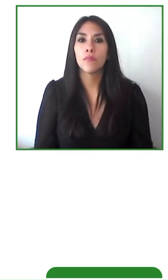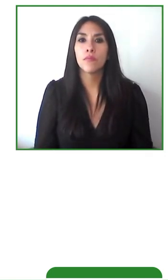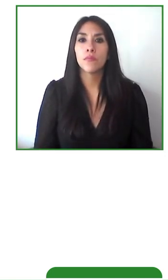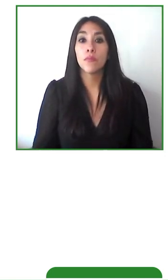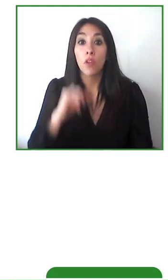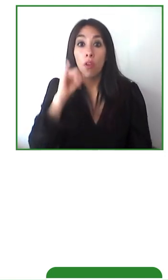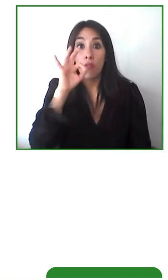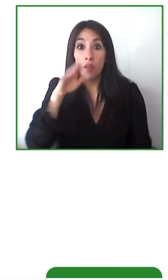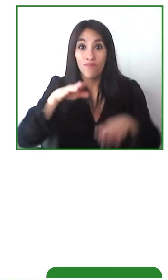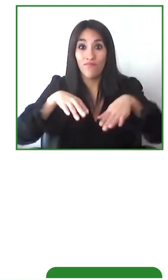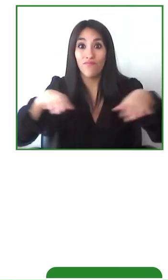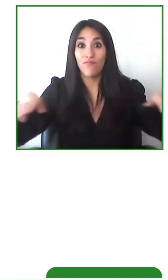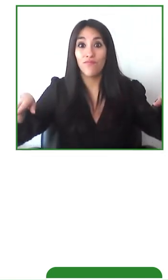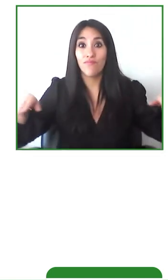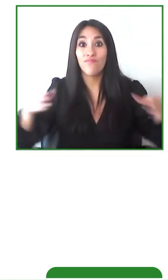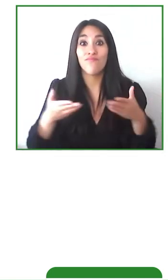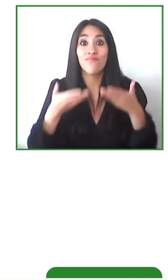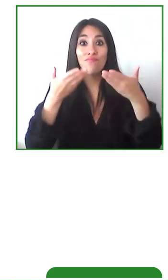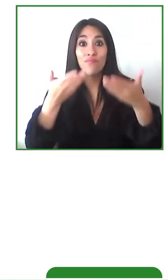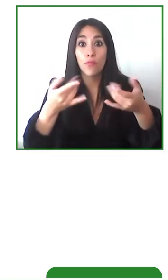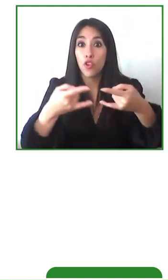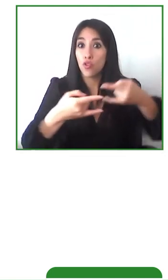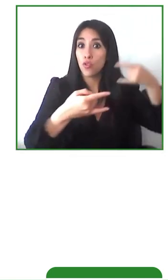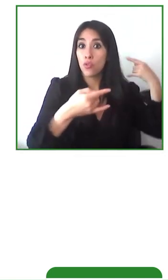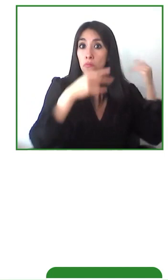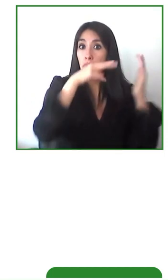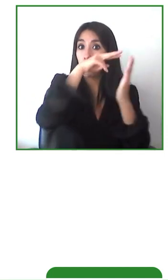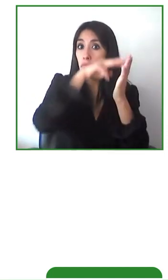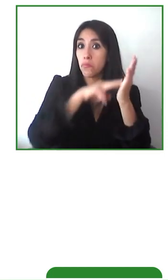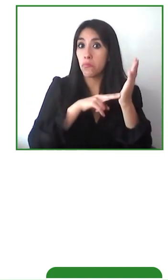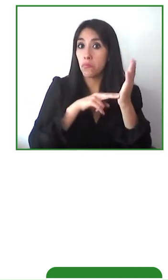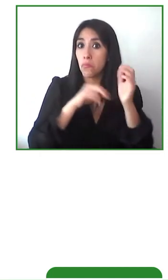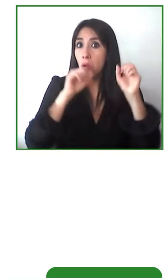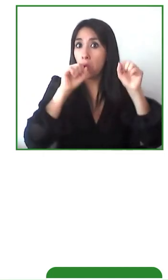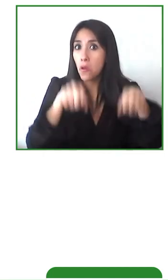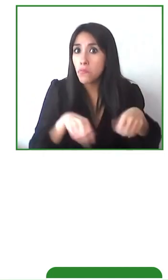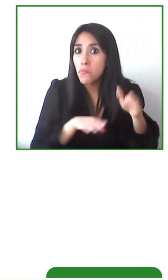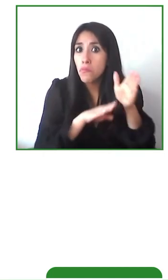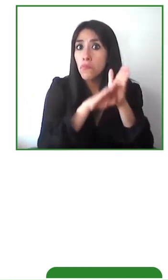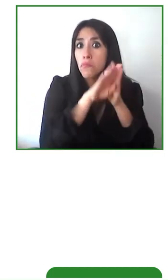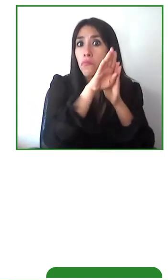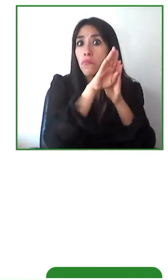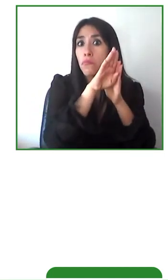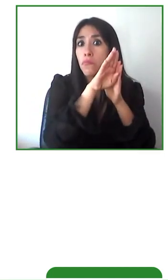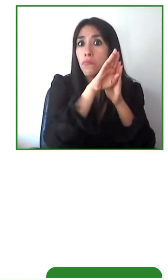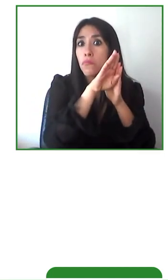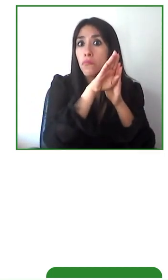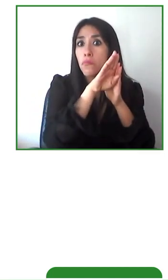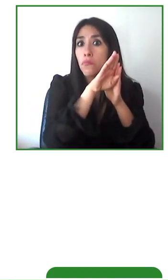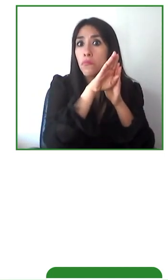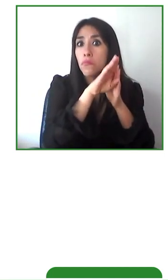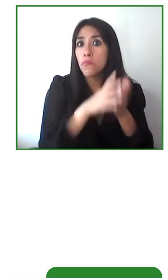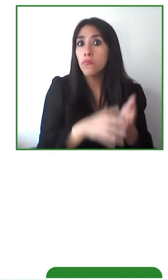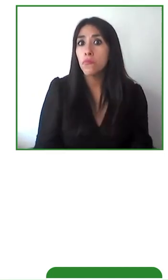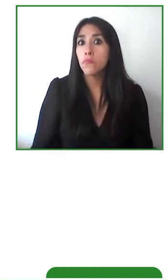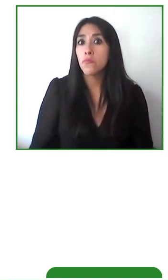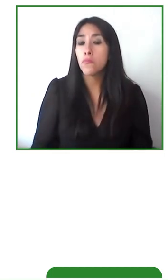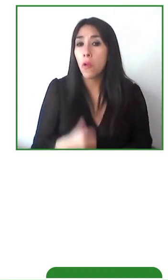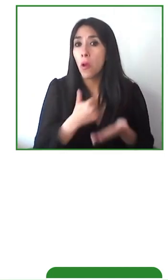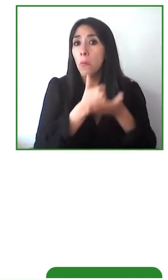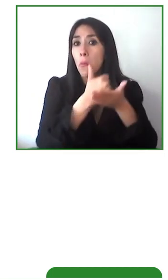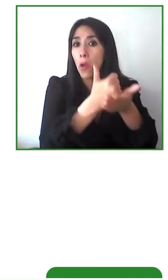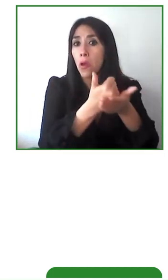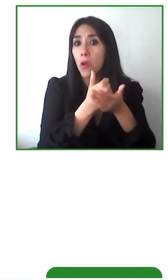desarrollar sus habilidades, les ayuda a comprender a las otras personas, a comprender la